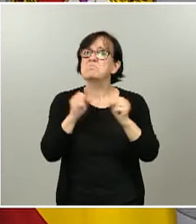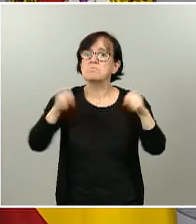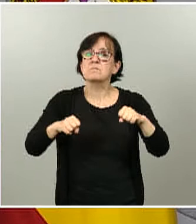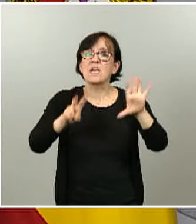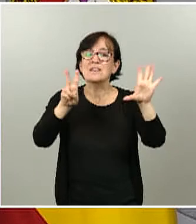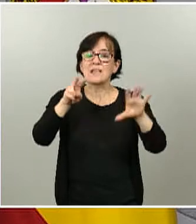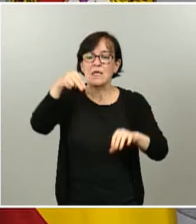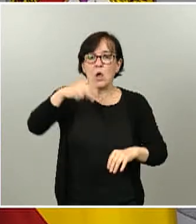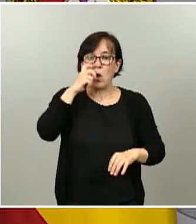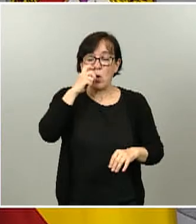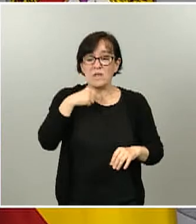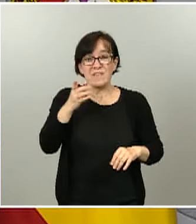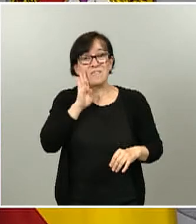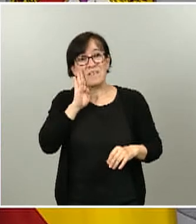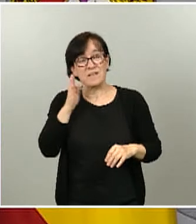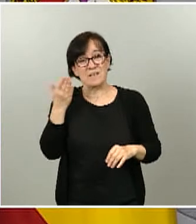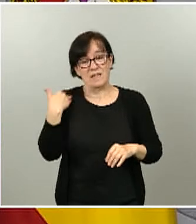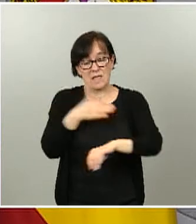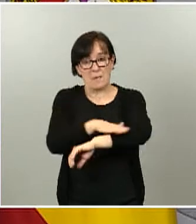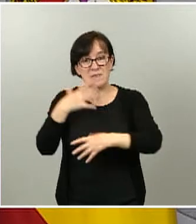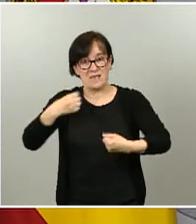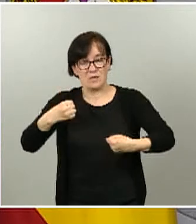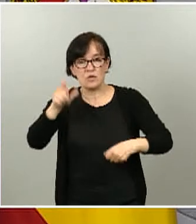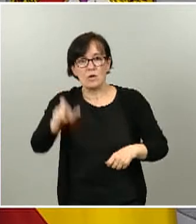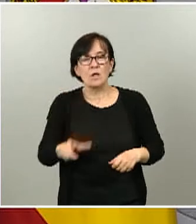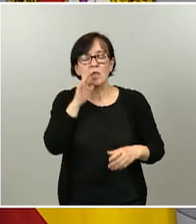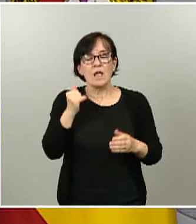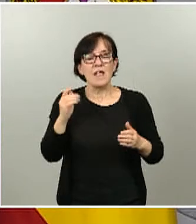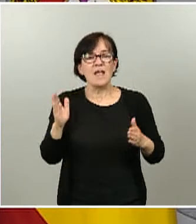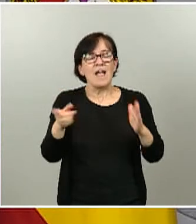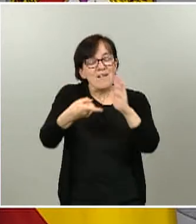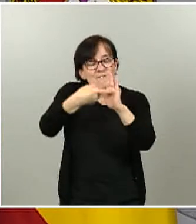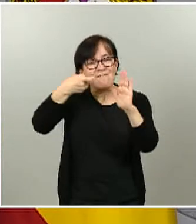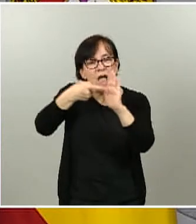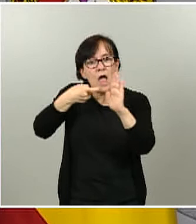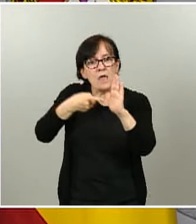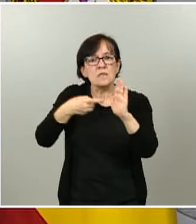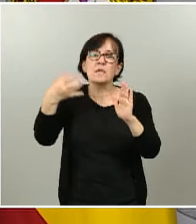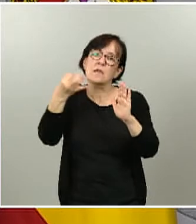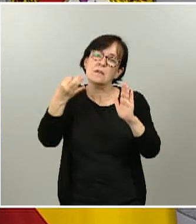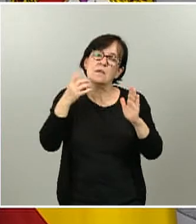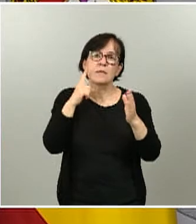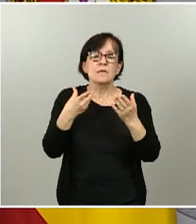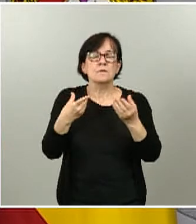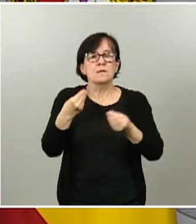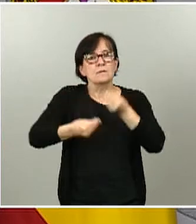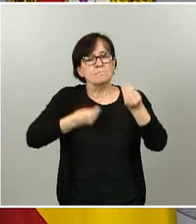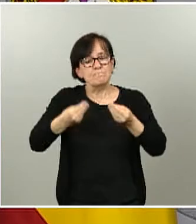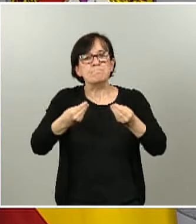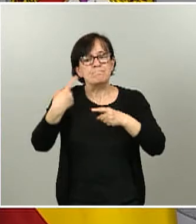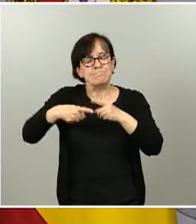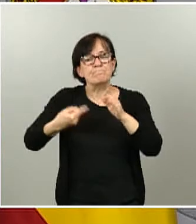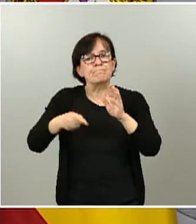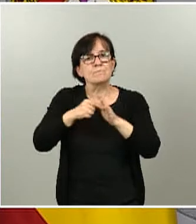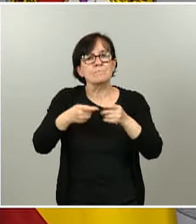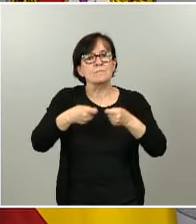ministro anteriormente, consideramos que en la fase de la desescalada se tendrá que acompañar de este instrumento para restringir la